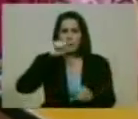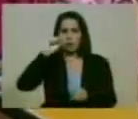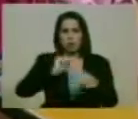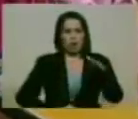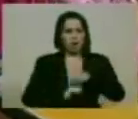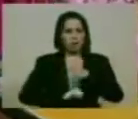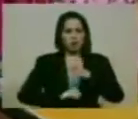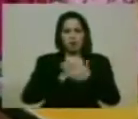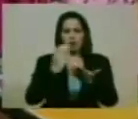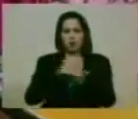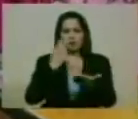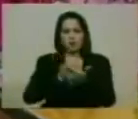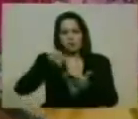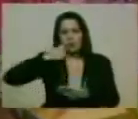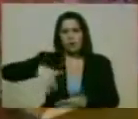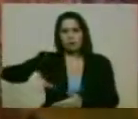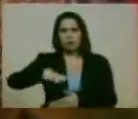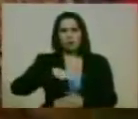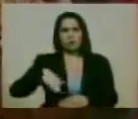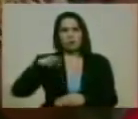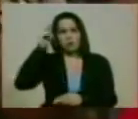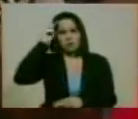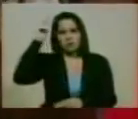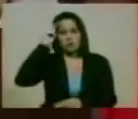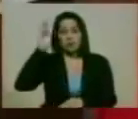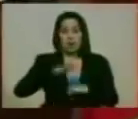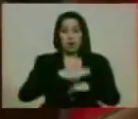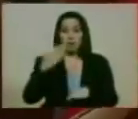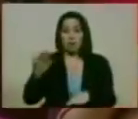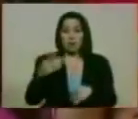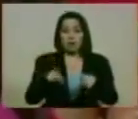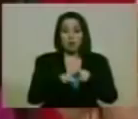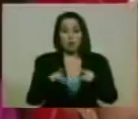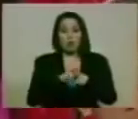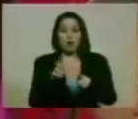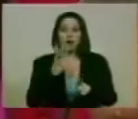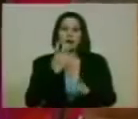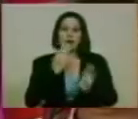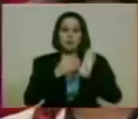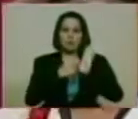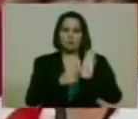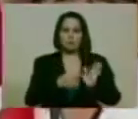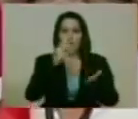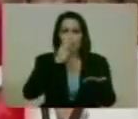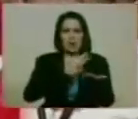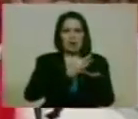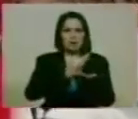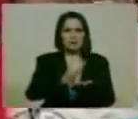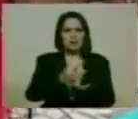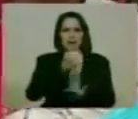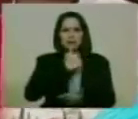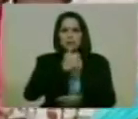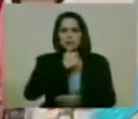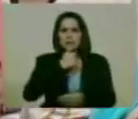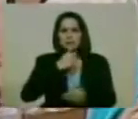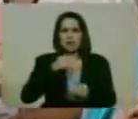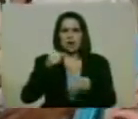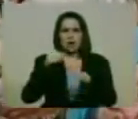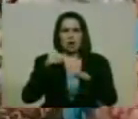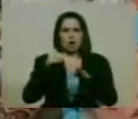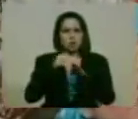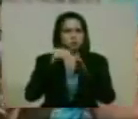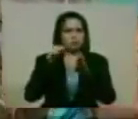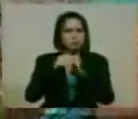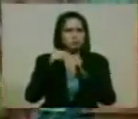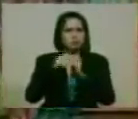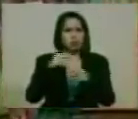todo momento. Porque somos ejemplo de lealtad, de constancia y de gallardía. No puede haber un indígena que no